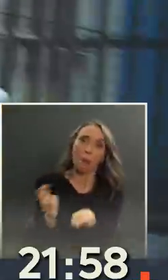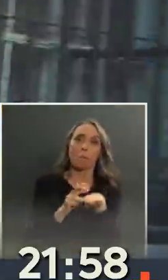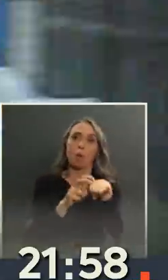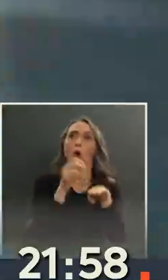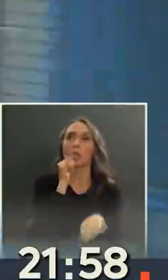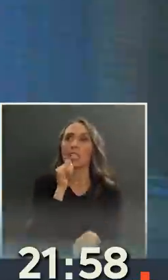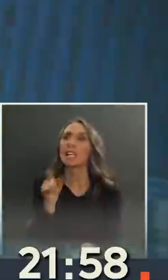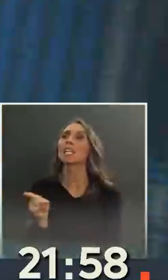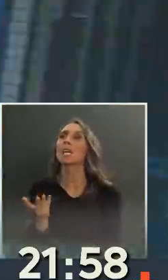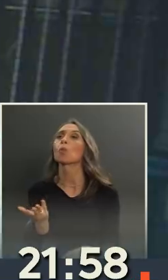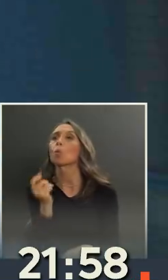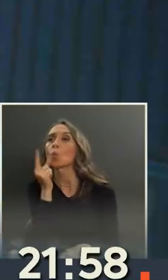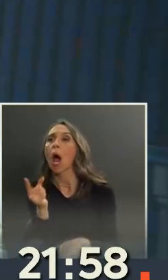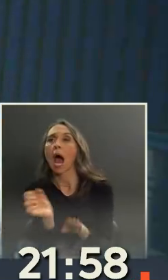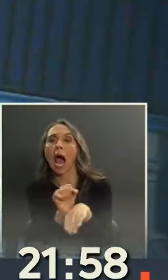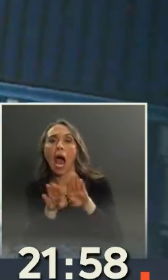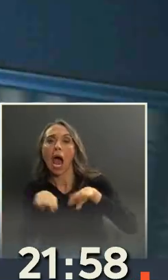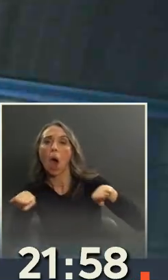es?